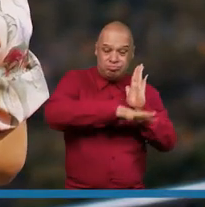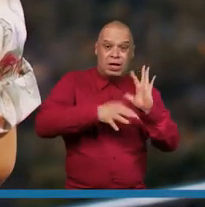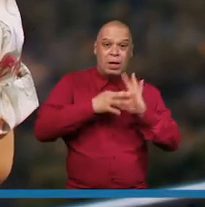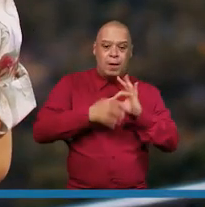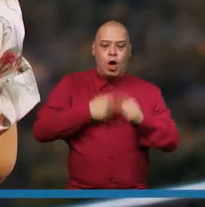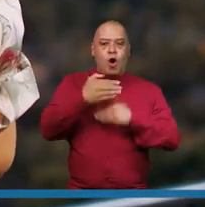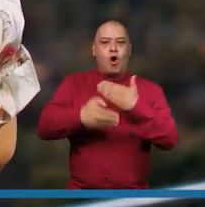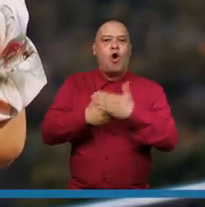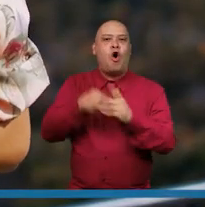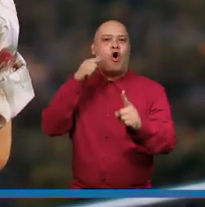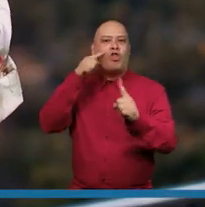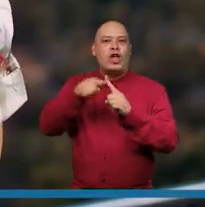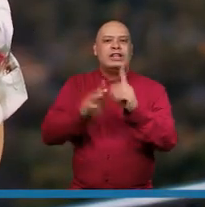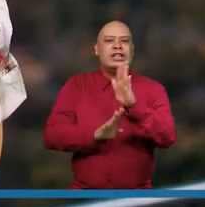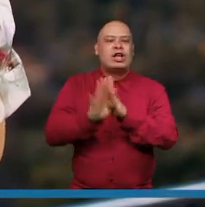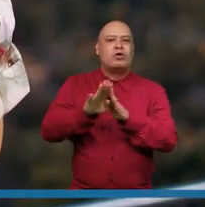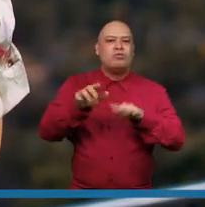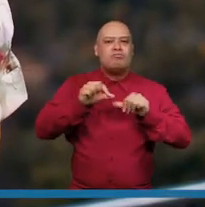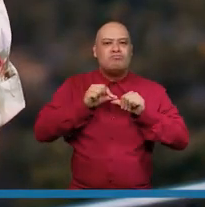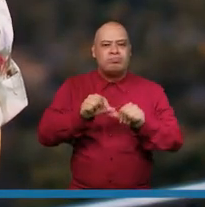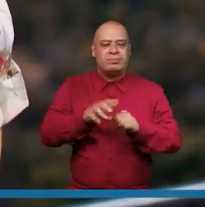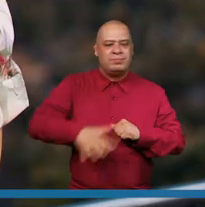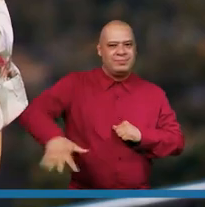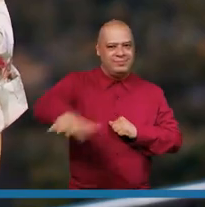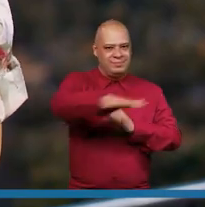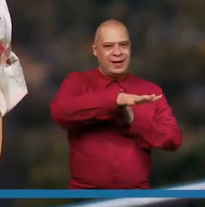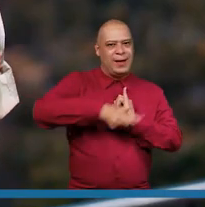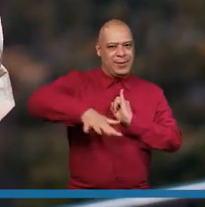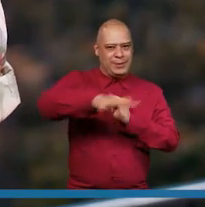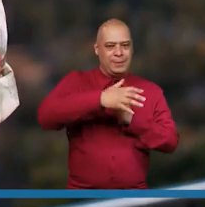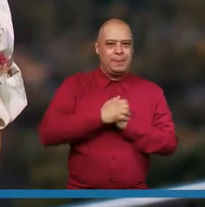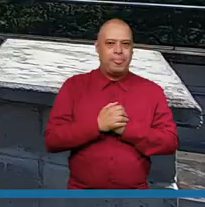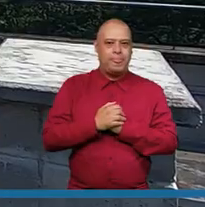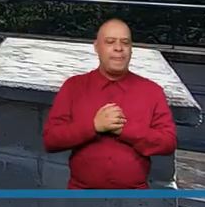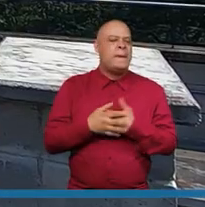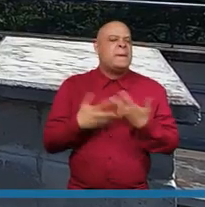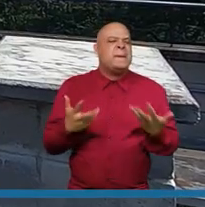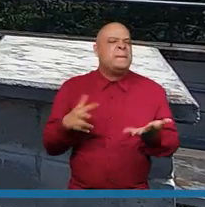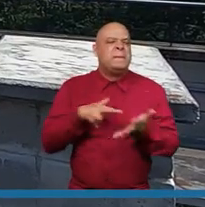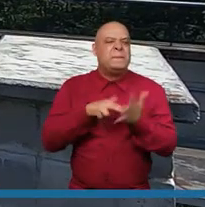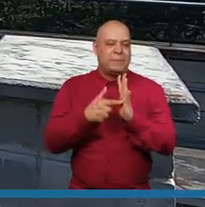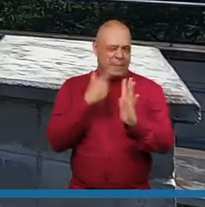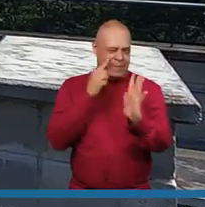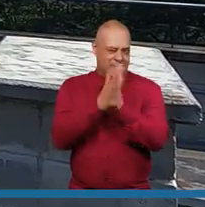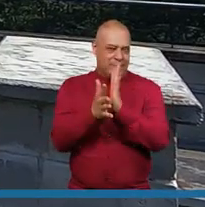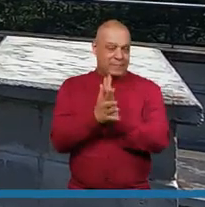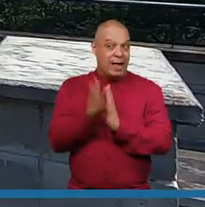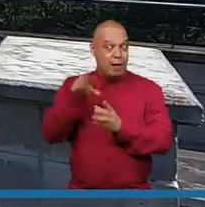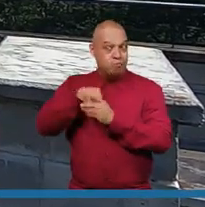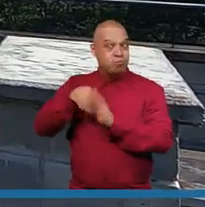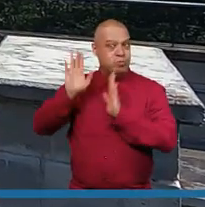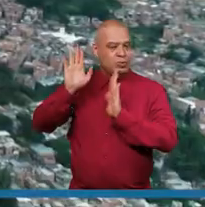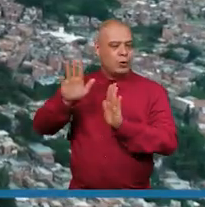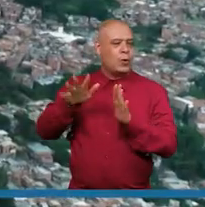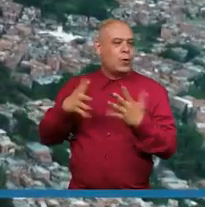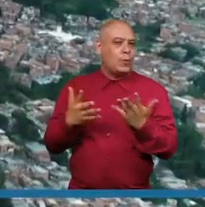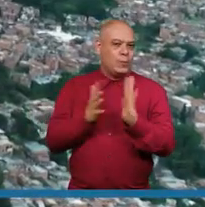los objetivos del desarrollo sostenible a escala metropolitana. Conozcamos en qué consiste esta iniciativa.